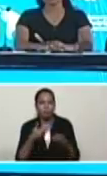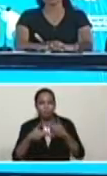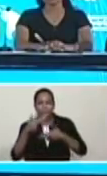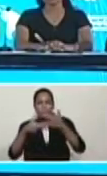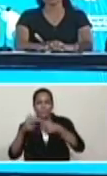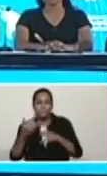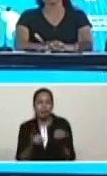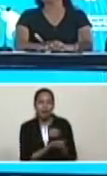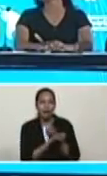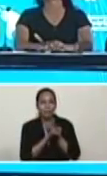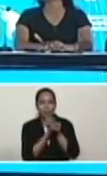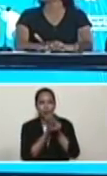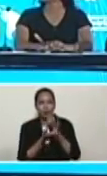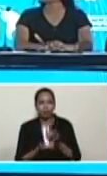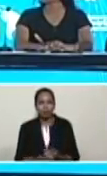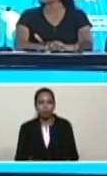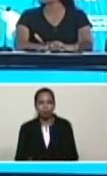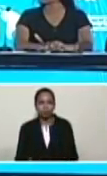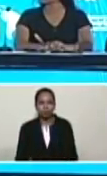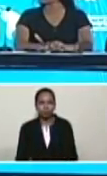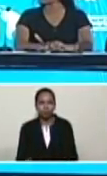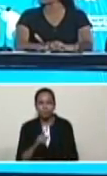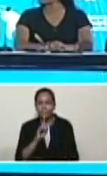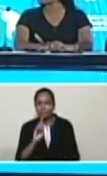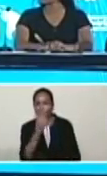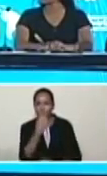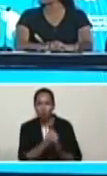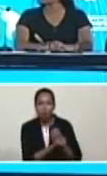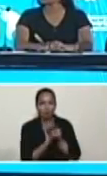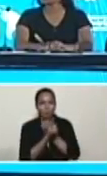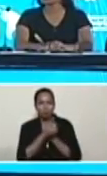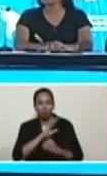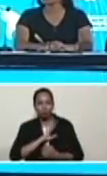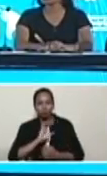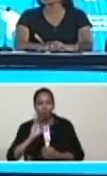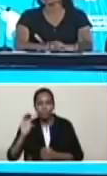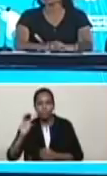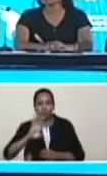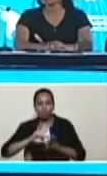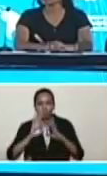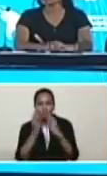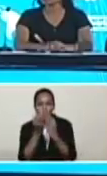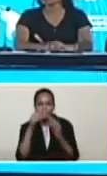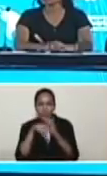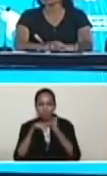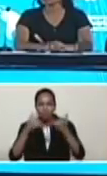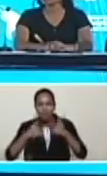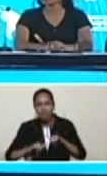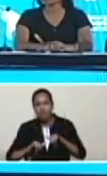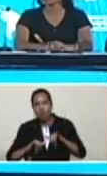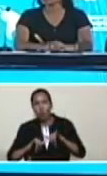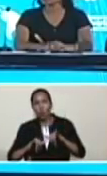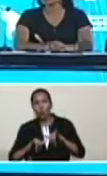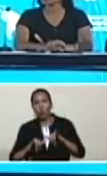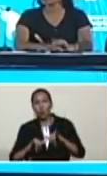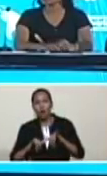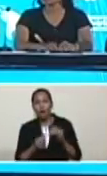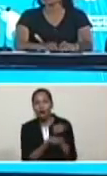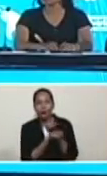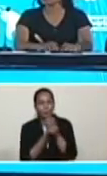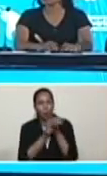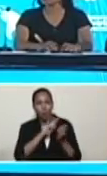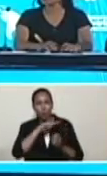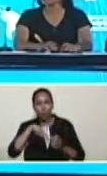amar, que sea el amor por nuestra patria, por nuestra familia, por nuestros hijos, el amor por nuestra